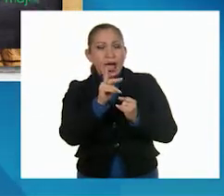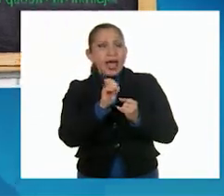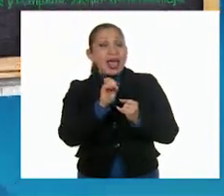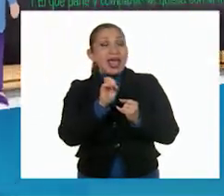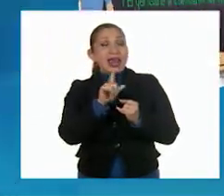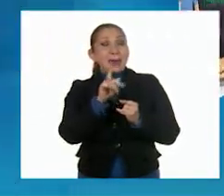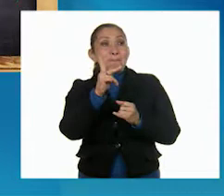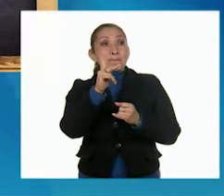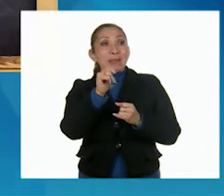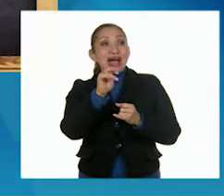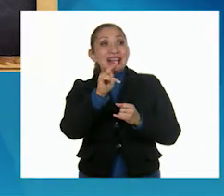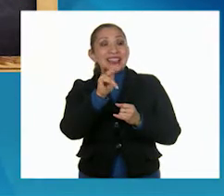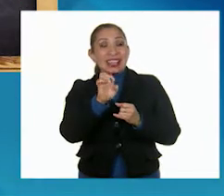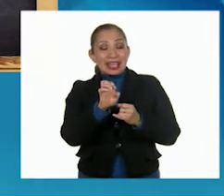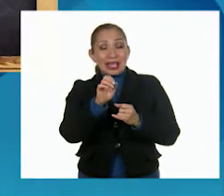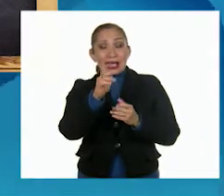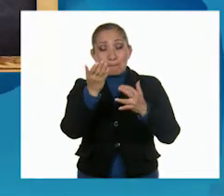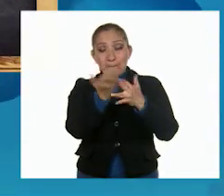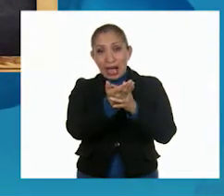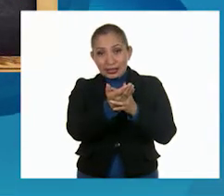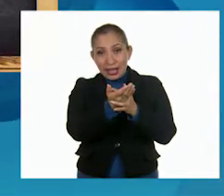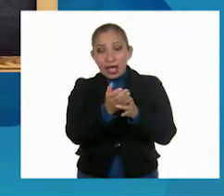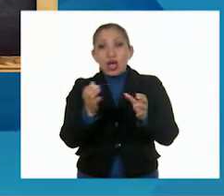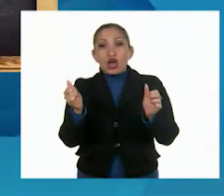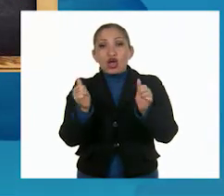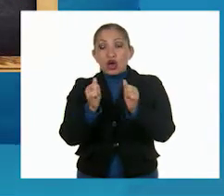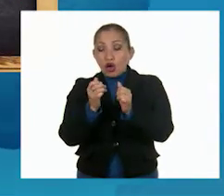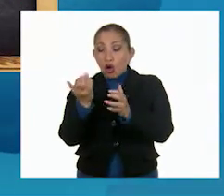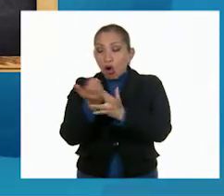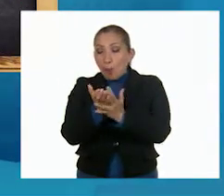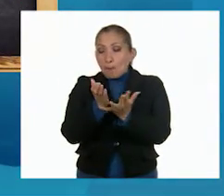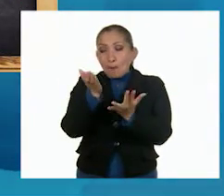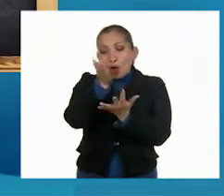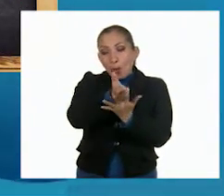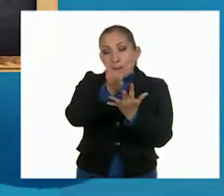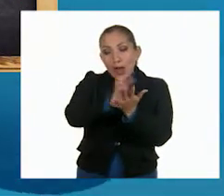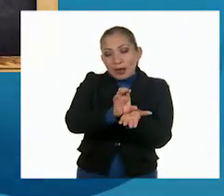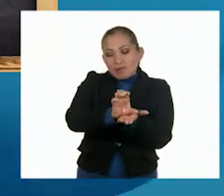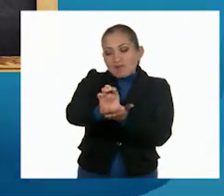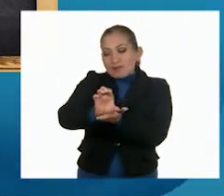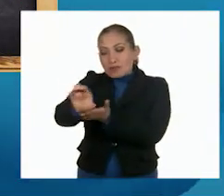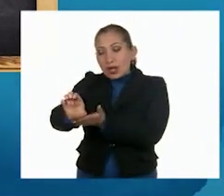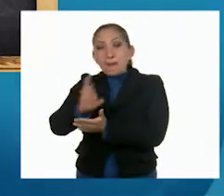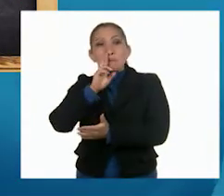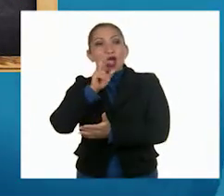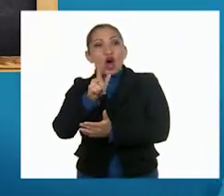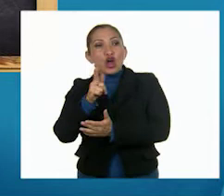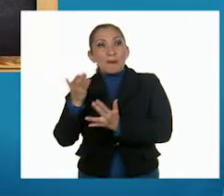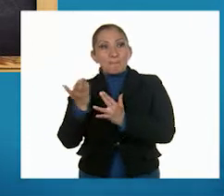Uh-huh. Parte y comparte se queda con la mejor parte.